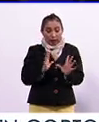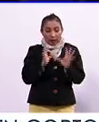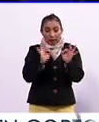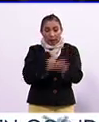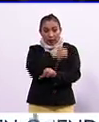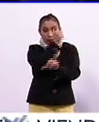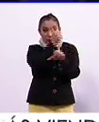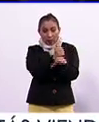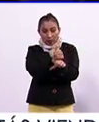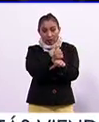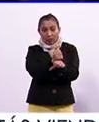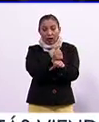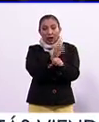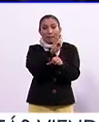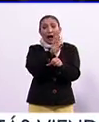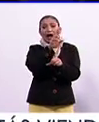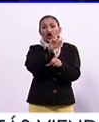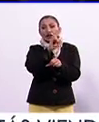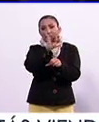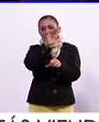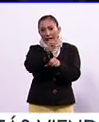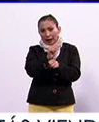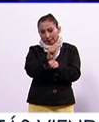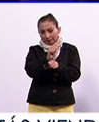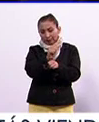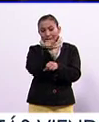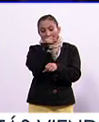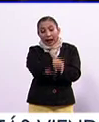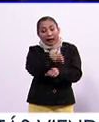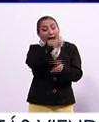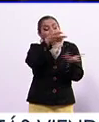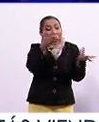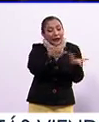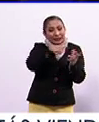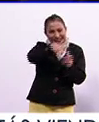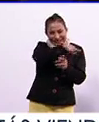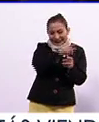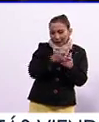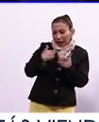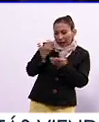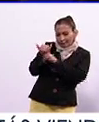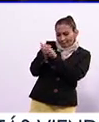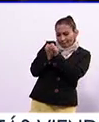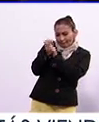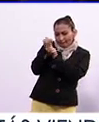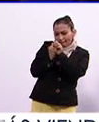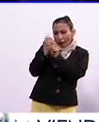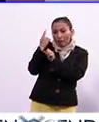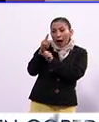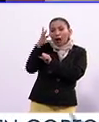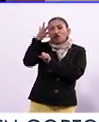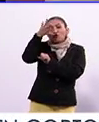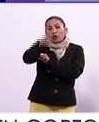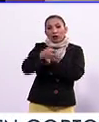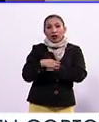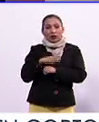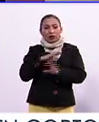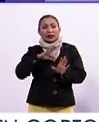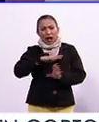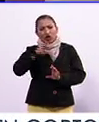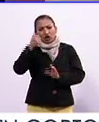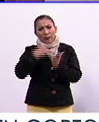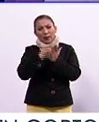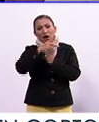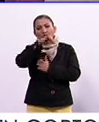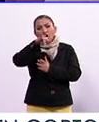la Fundación Barrosiar, de que se dedique ya a iniciar y a hacer estudios prospectivos. Hay un premio que se